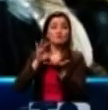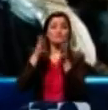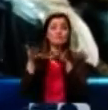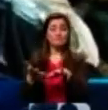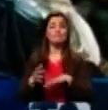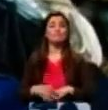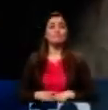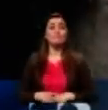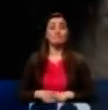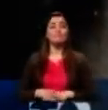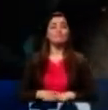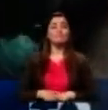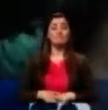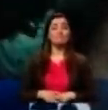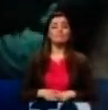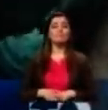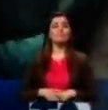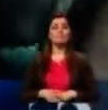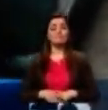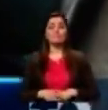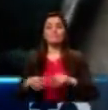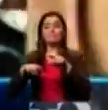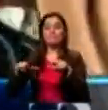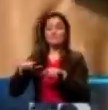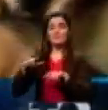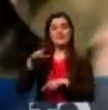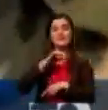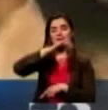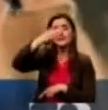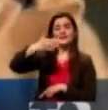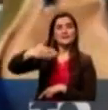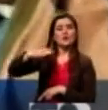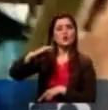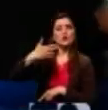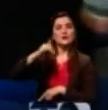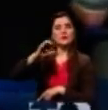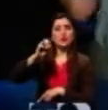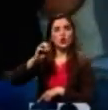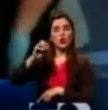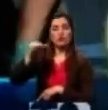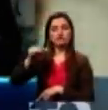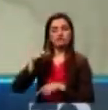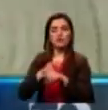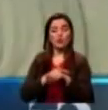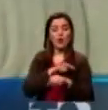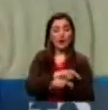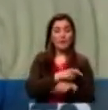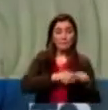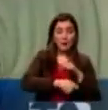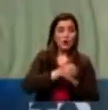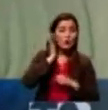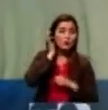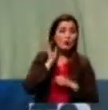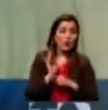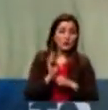El cadáver fue encontrado en el sector de Cerro Chico, parroquia de San Vicente, a una hora de donde se